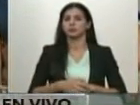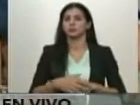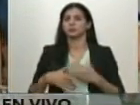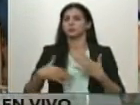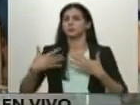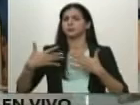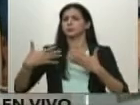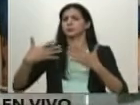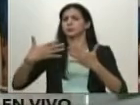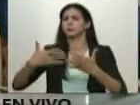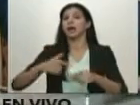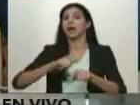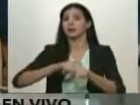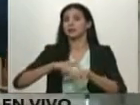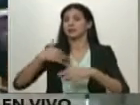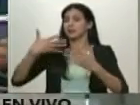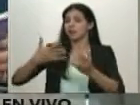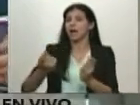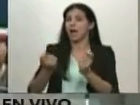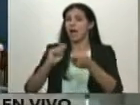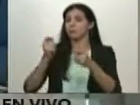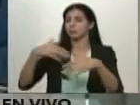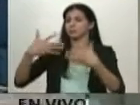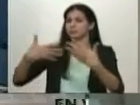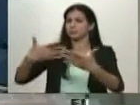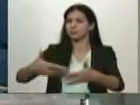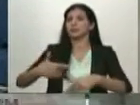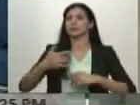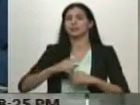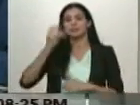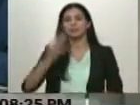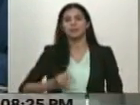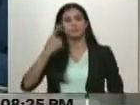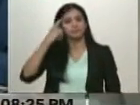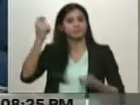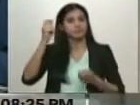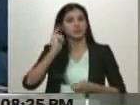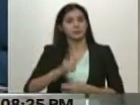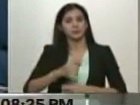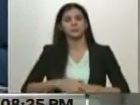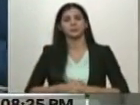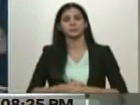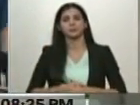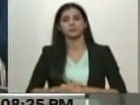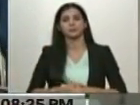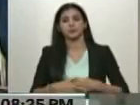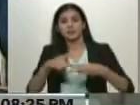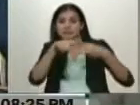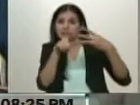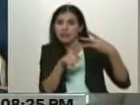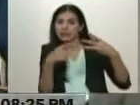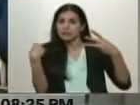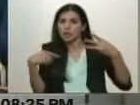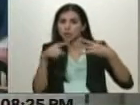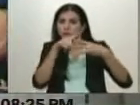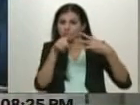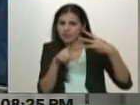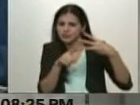saben ustedes, compatriotas. Siempre hay que recordarlo. Aquí tengo una tríada,